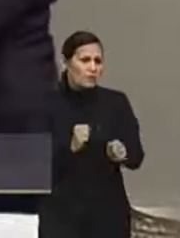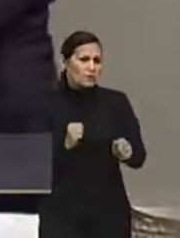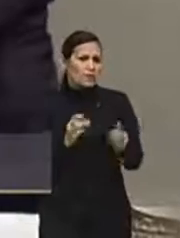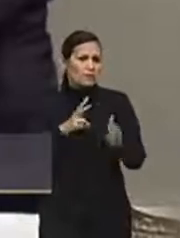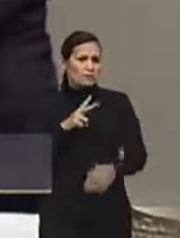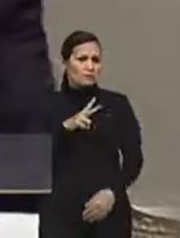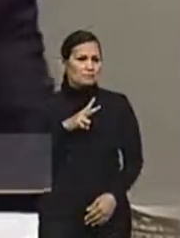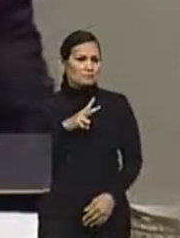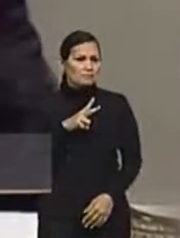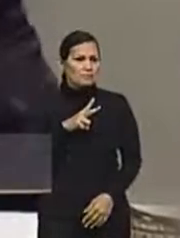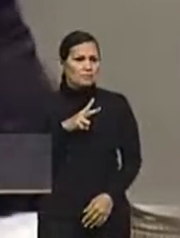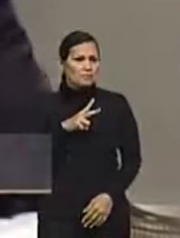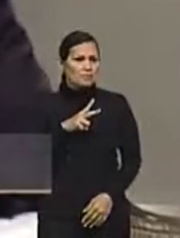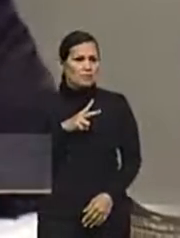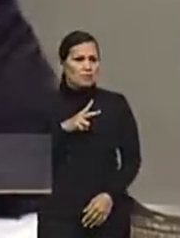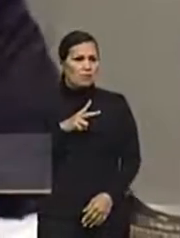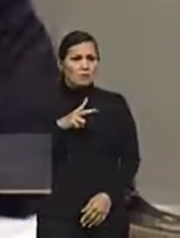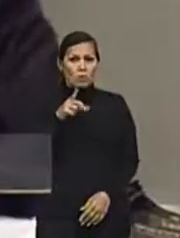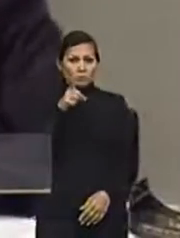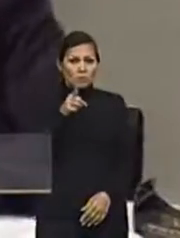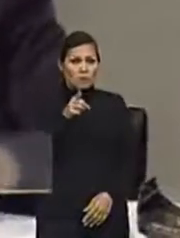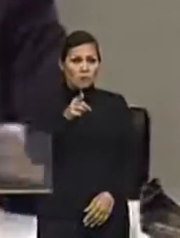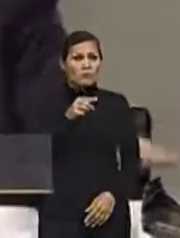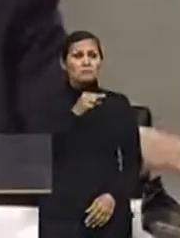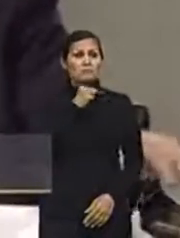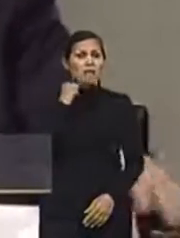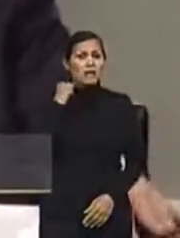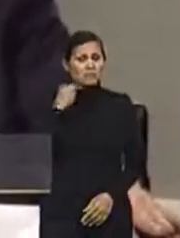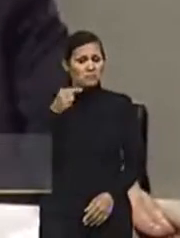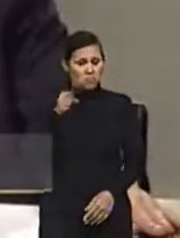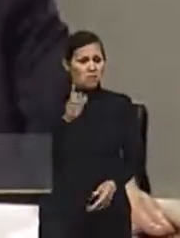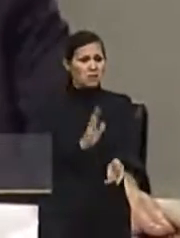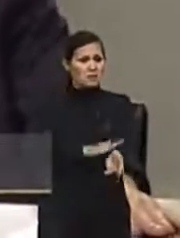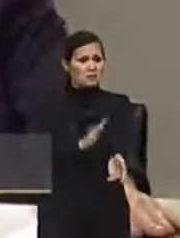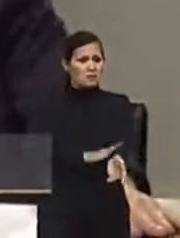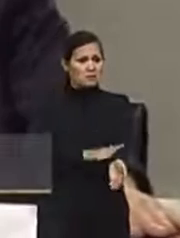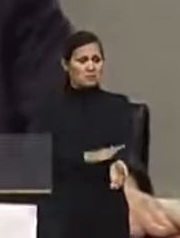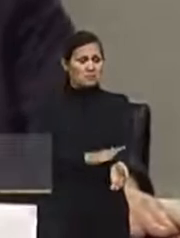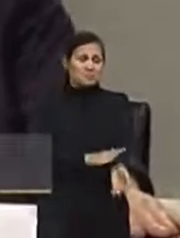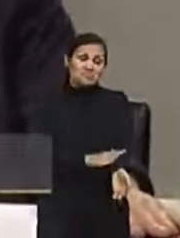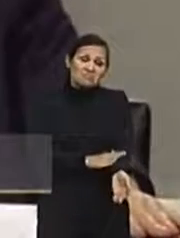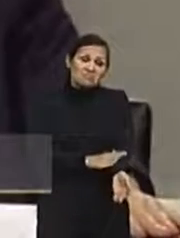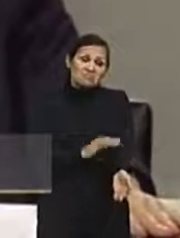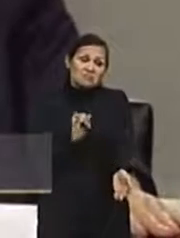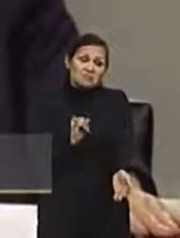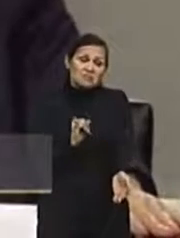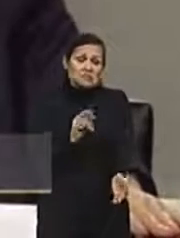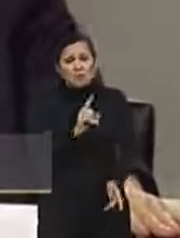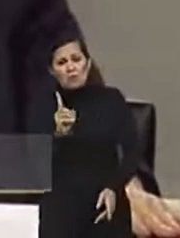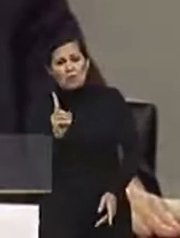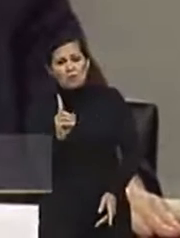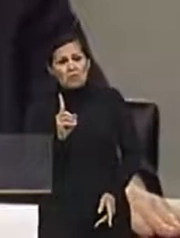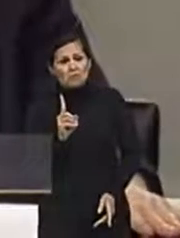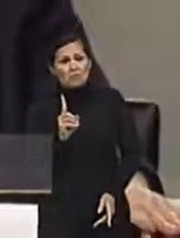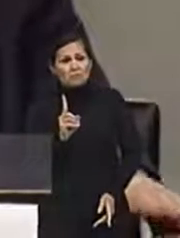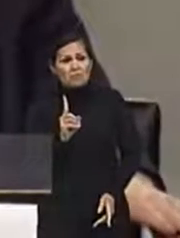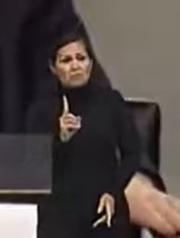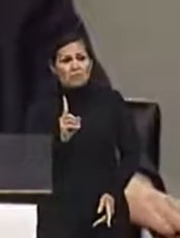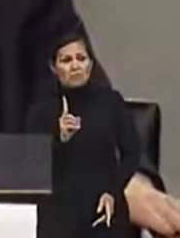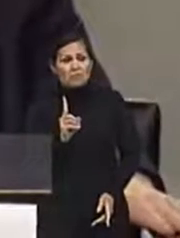permitir. Padre, usted es comunista. No. Por ahí sí, yo creo que no.